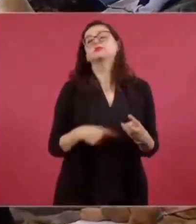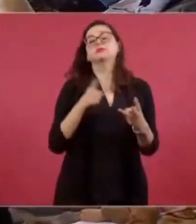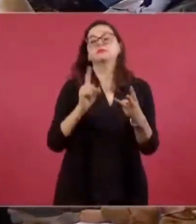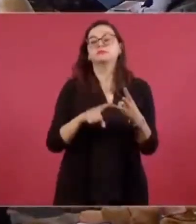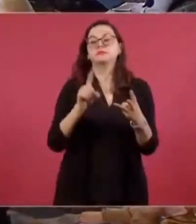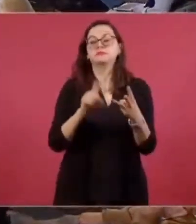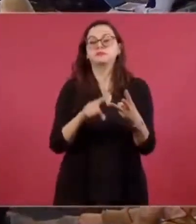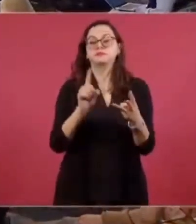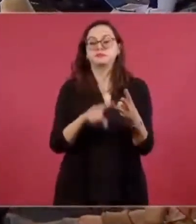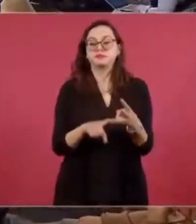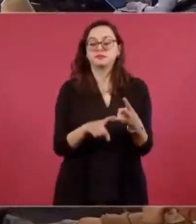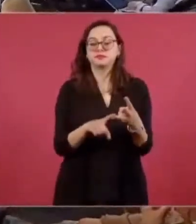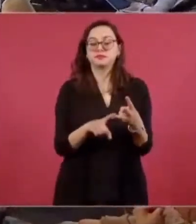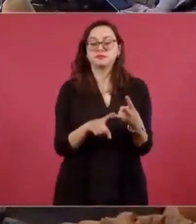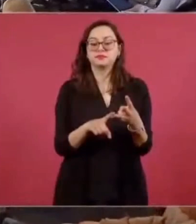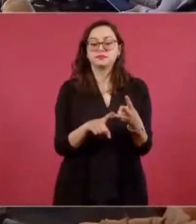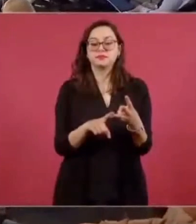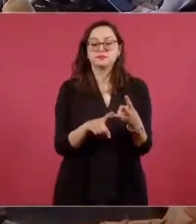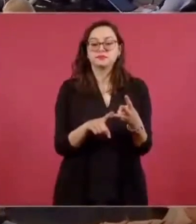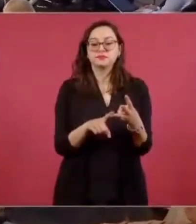sostenían que